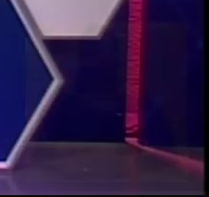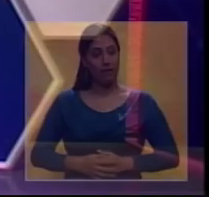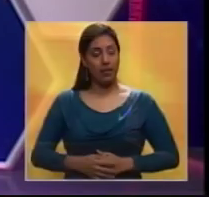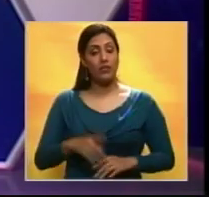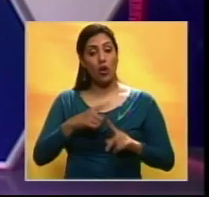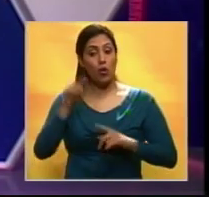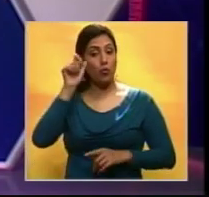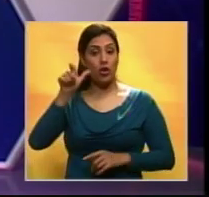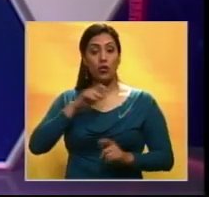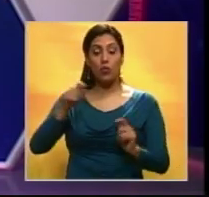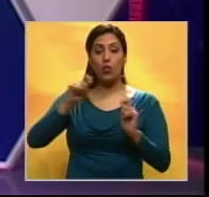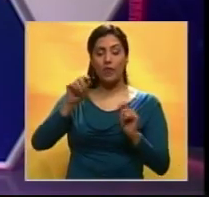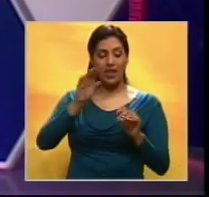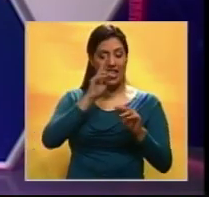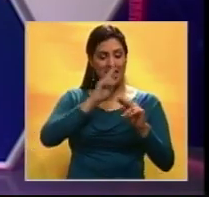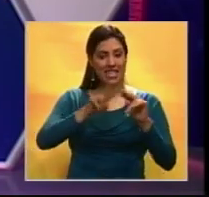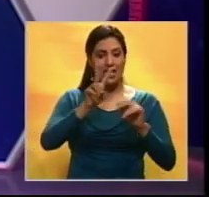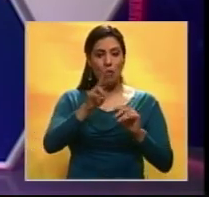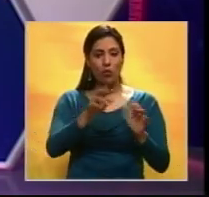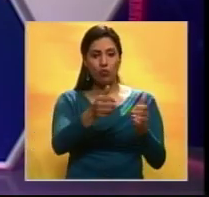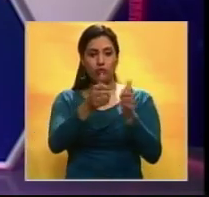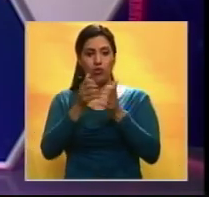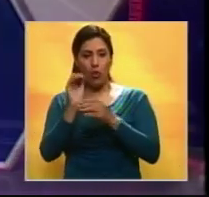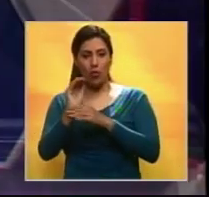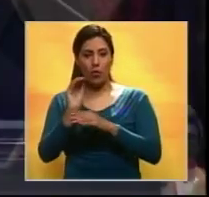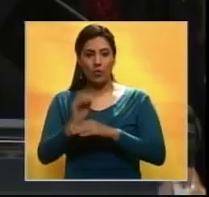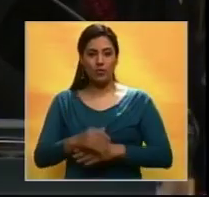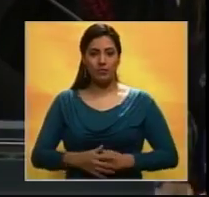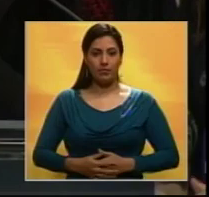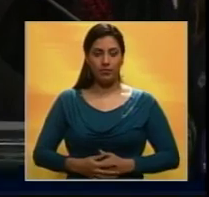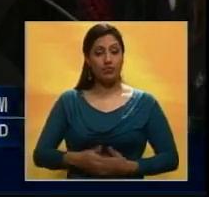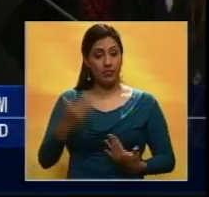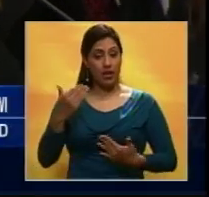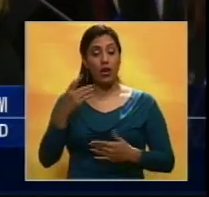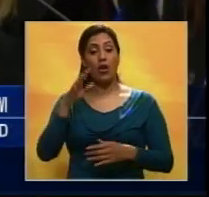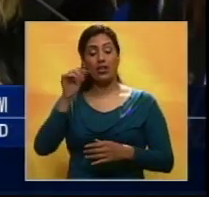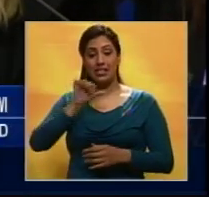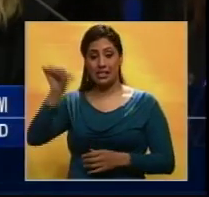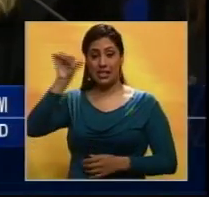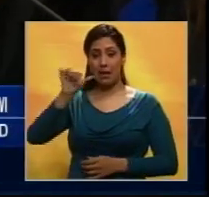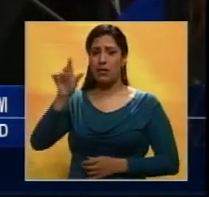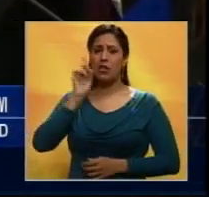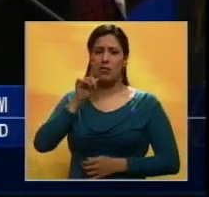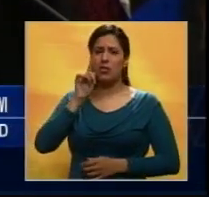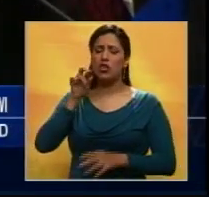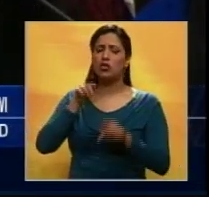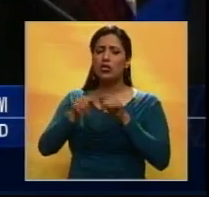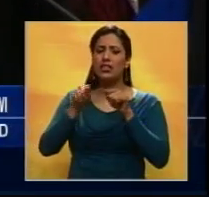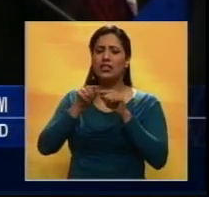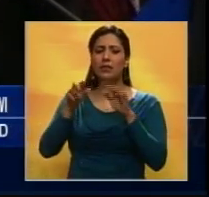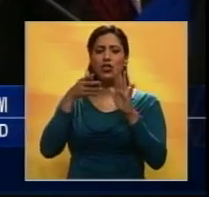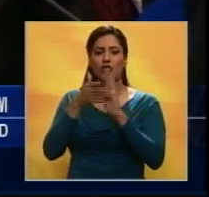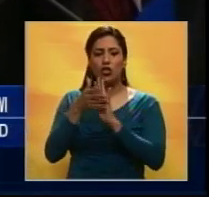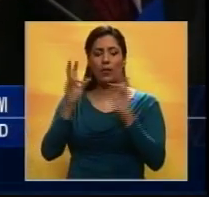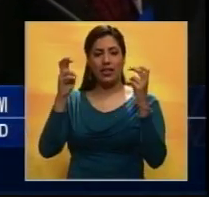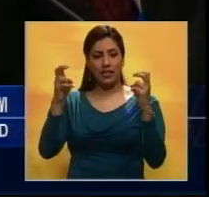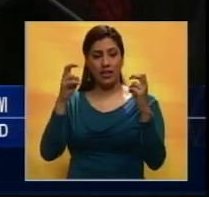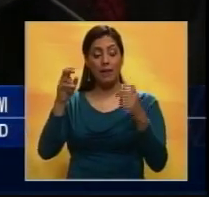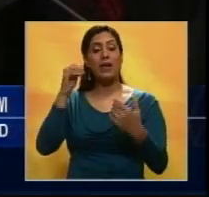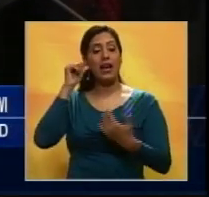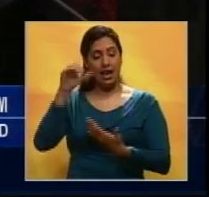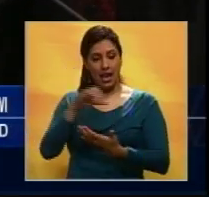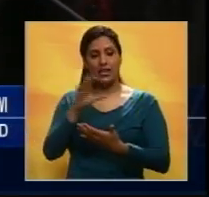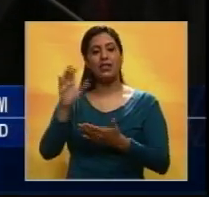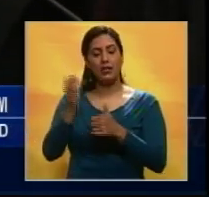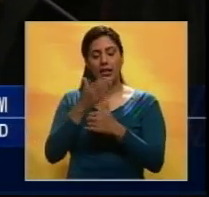Y Madonna adoptó a unas niñas gemelas en Malawi. Aunque hace una semana se desmintieron los rumores en relación al tema, la